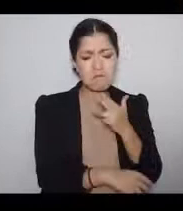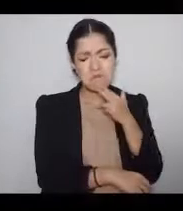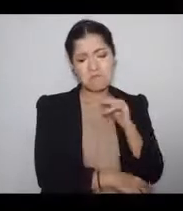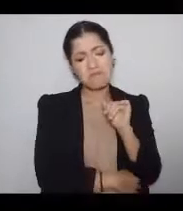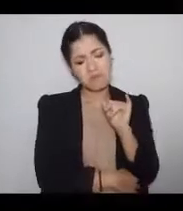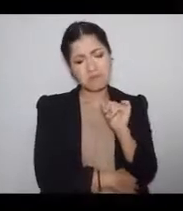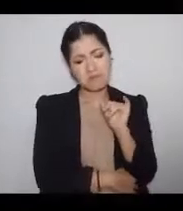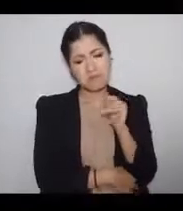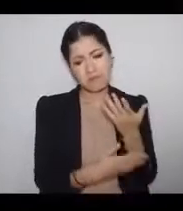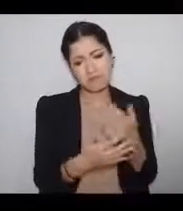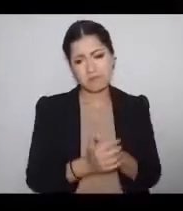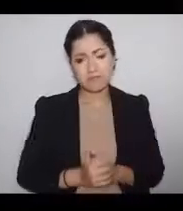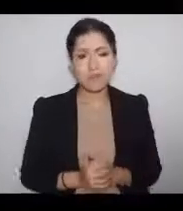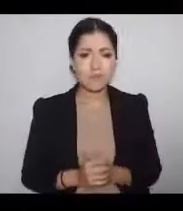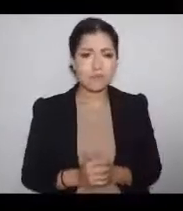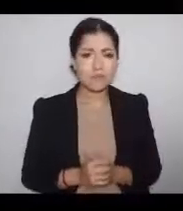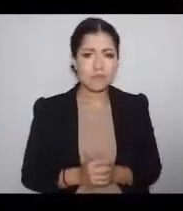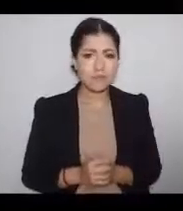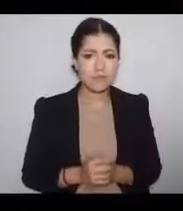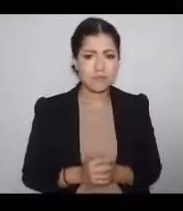poco.